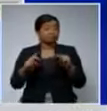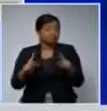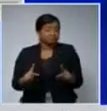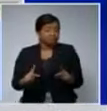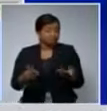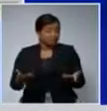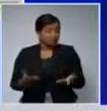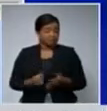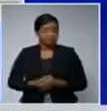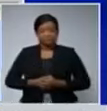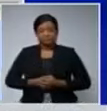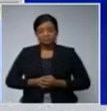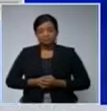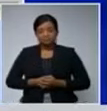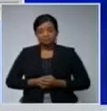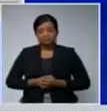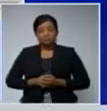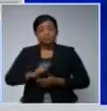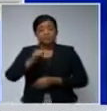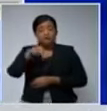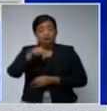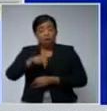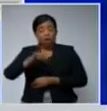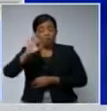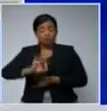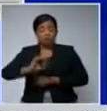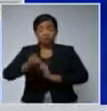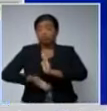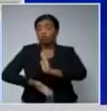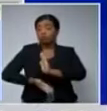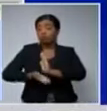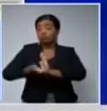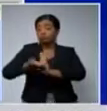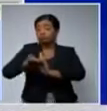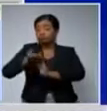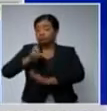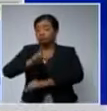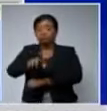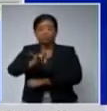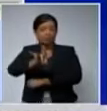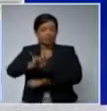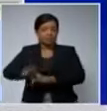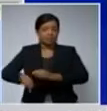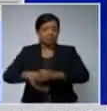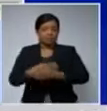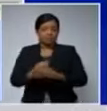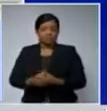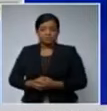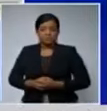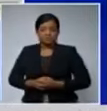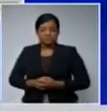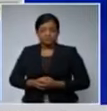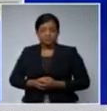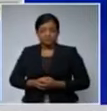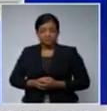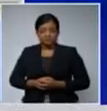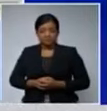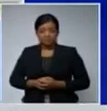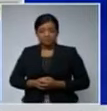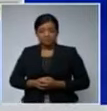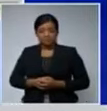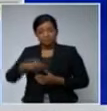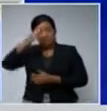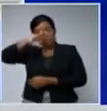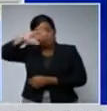con sus tasas en los últimos 15 días. Cuba con una tasa de